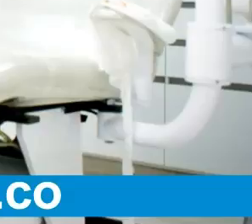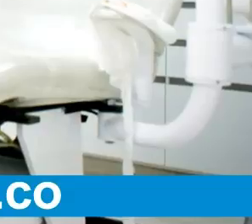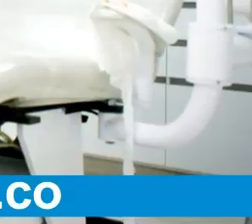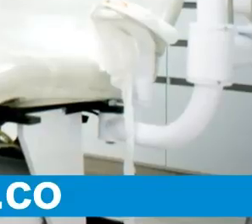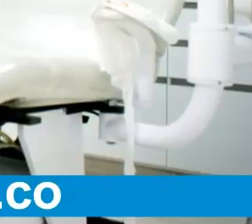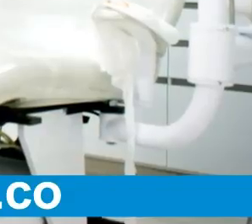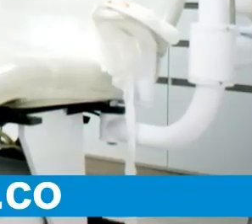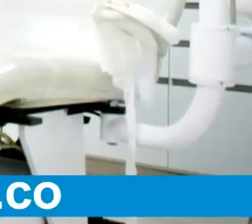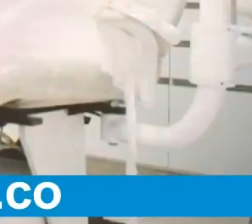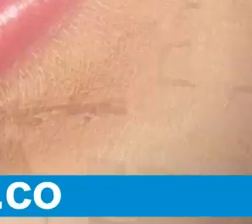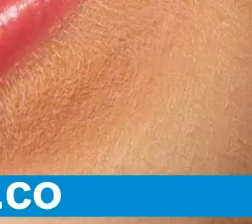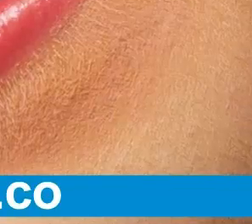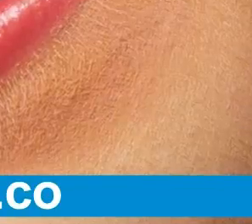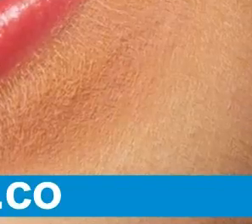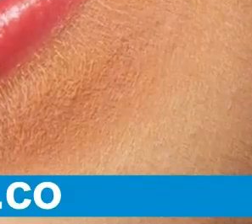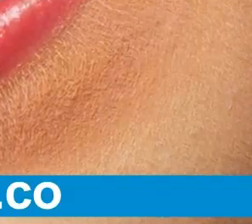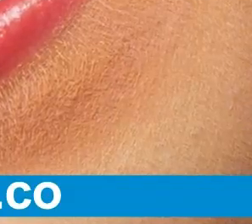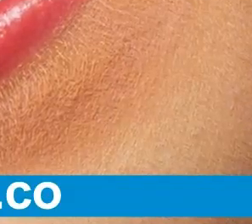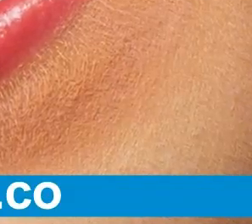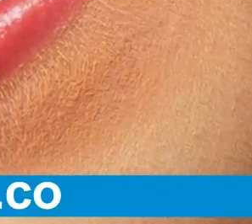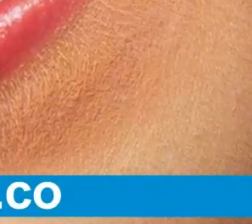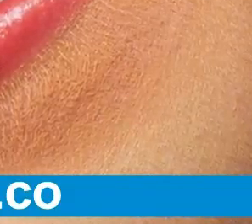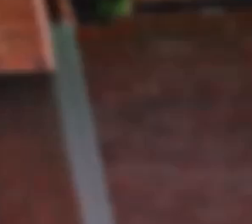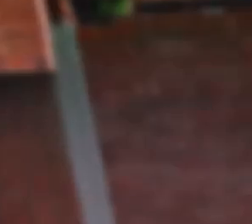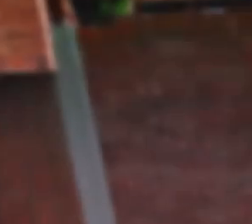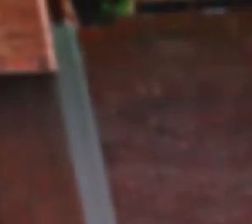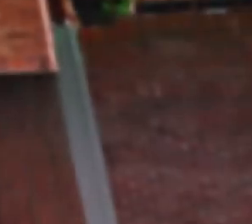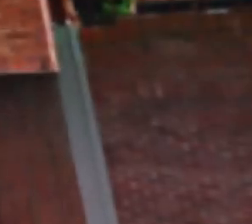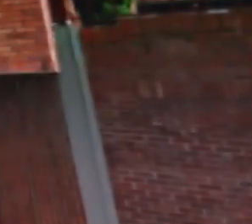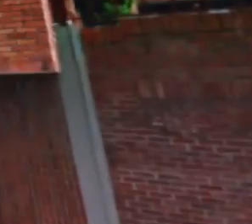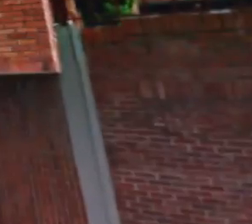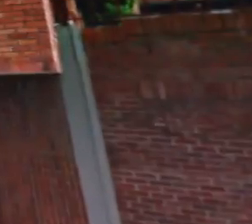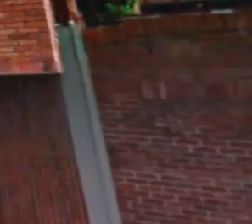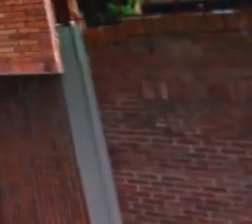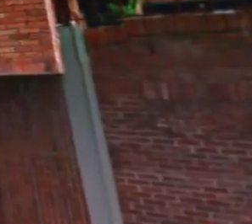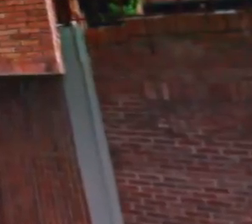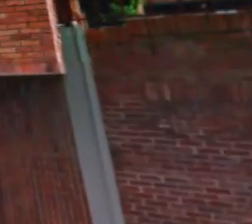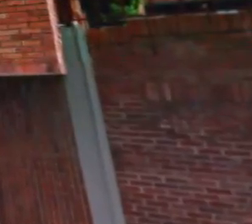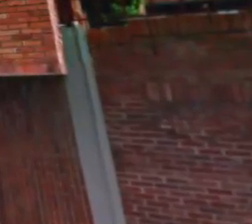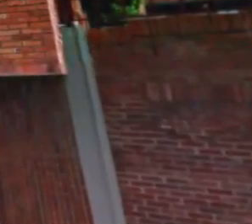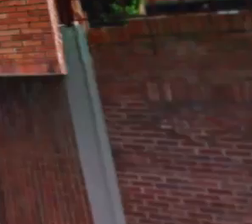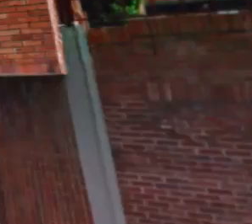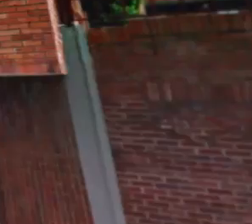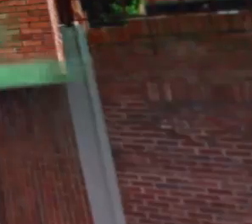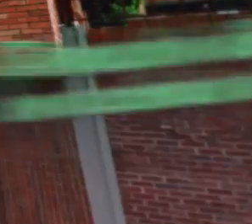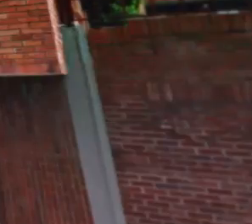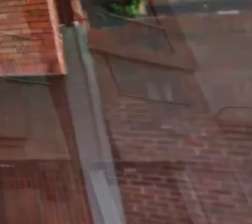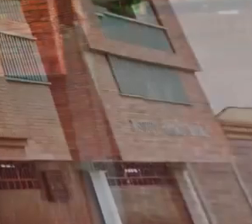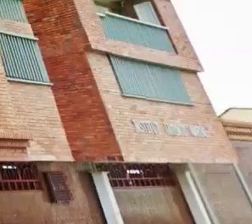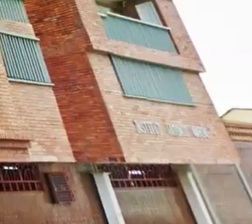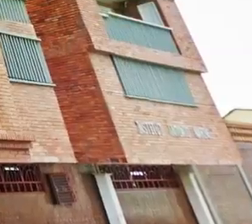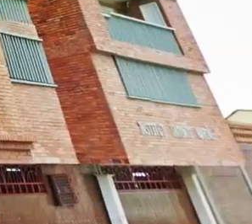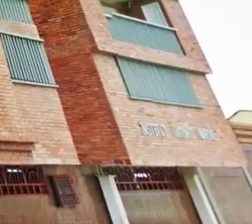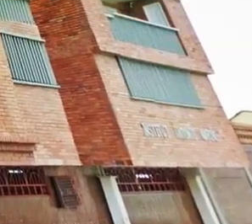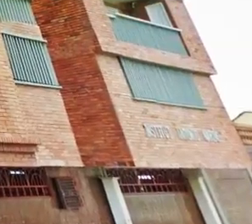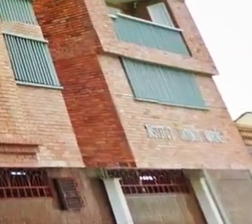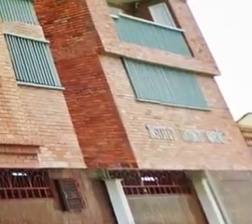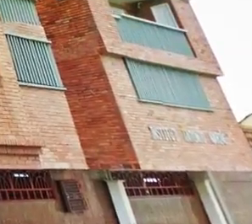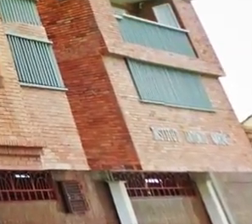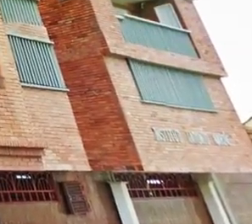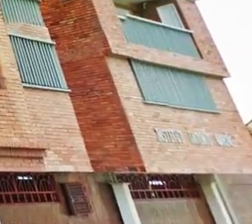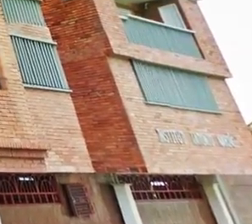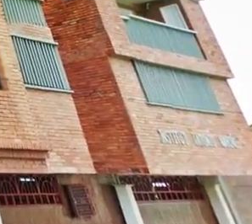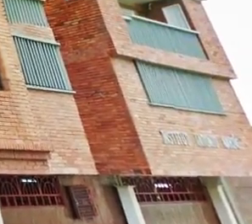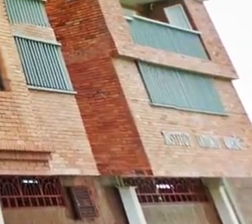mejor odontología a los mejores precios. Instituto Antonio Nariño, formación integral con excelencia académica.